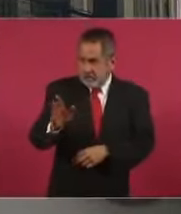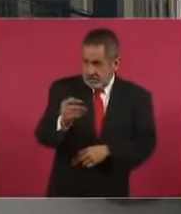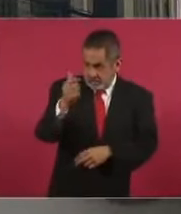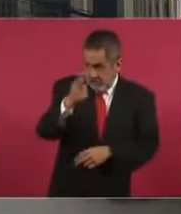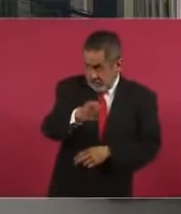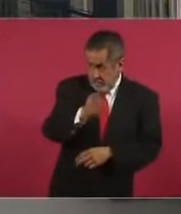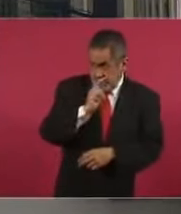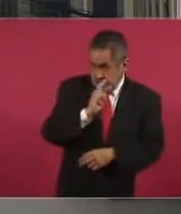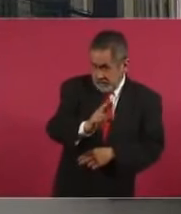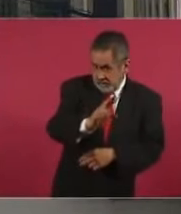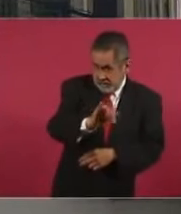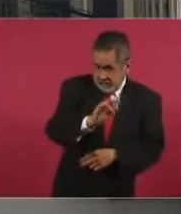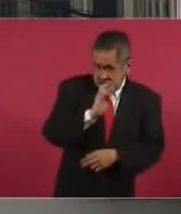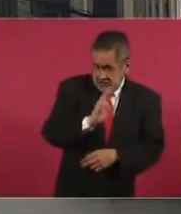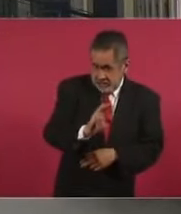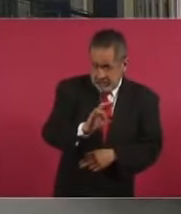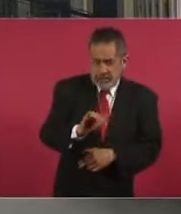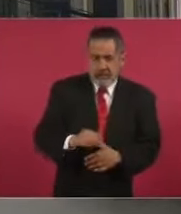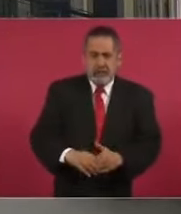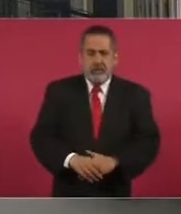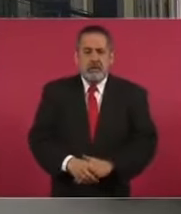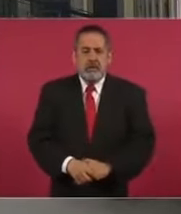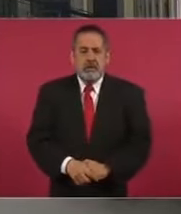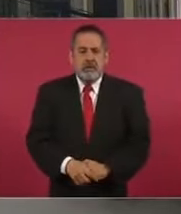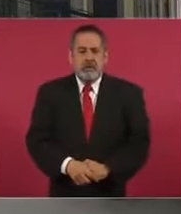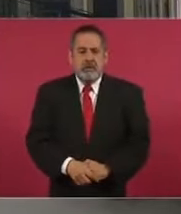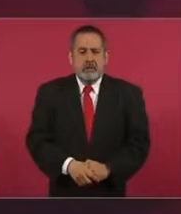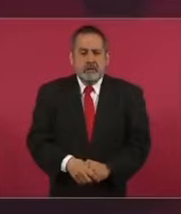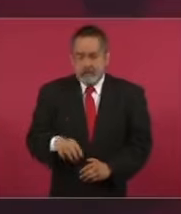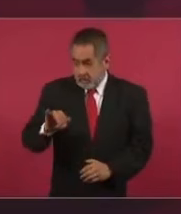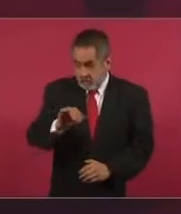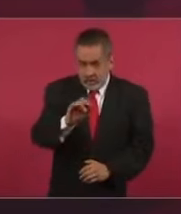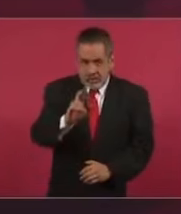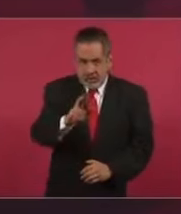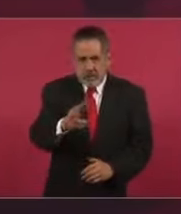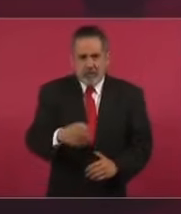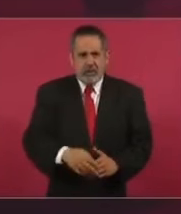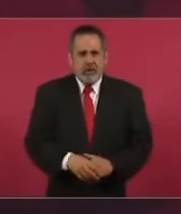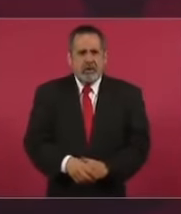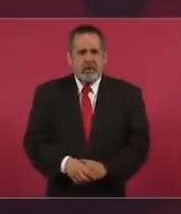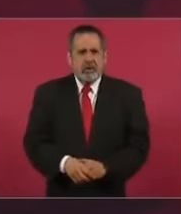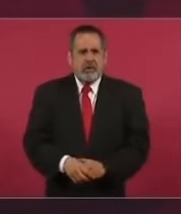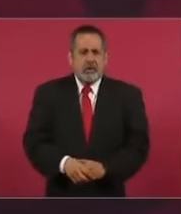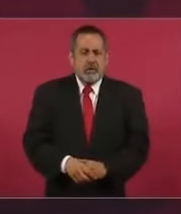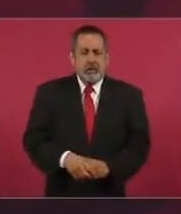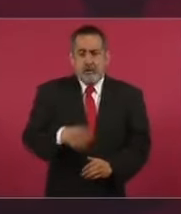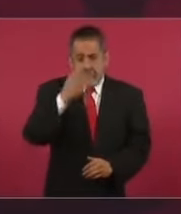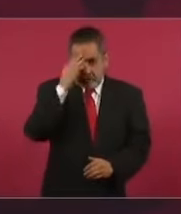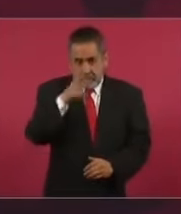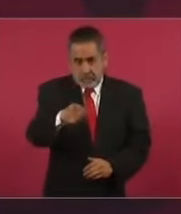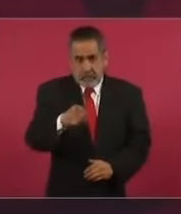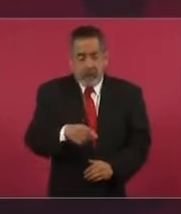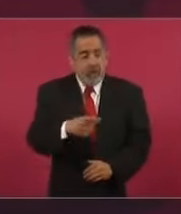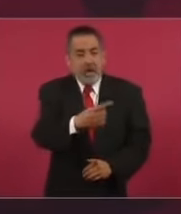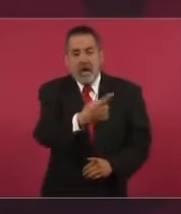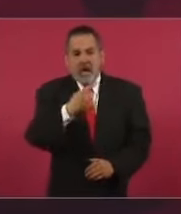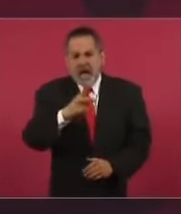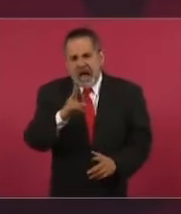¿Me permiten que yo conteste? ¿Sí? Sí, miren, ¿saben qué? Fue una venganza.